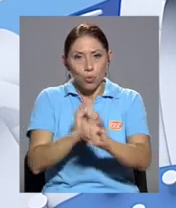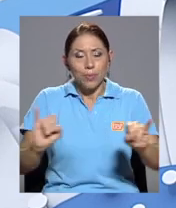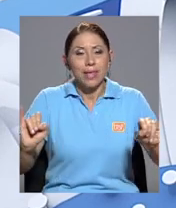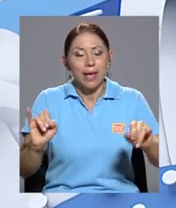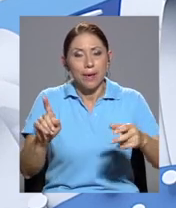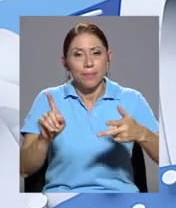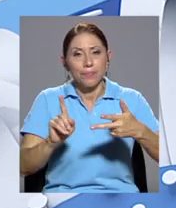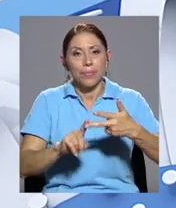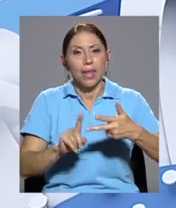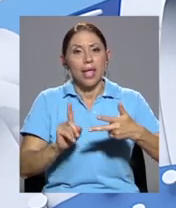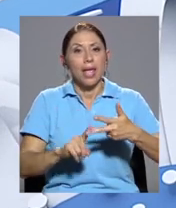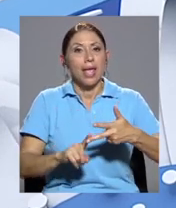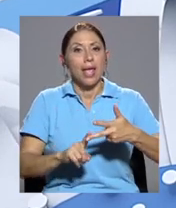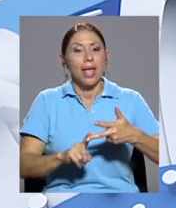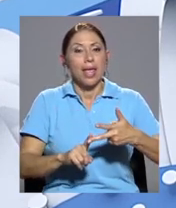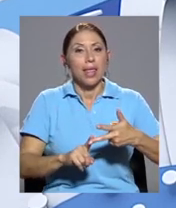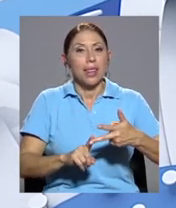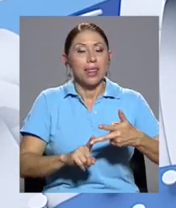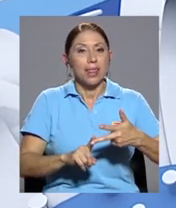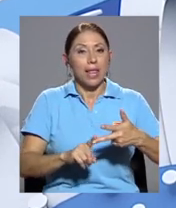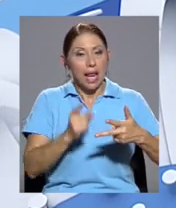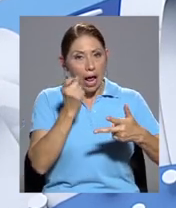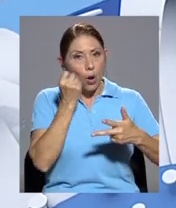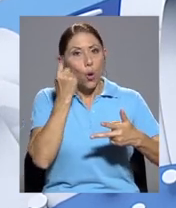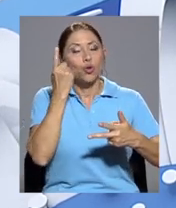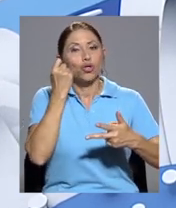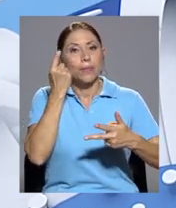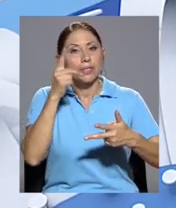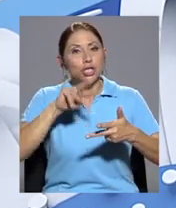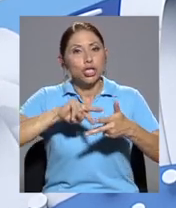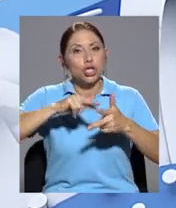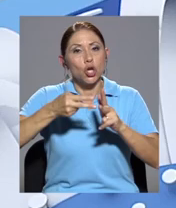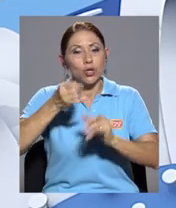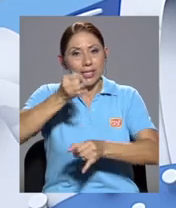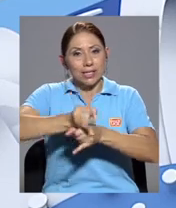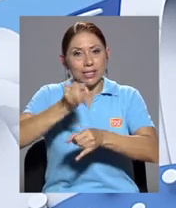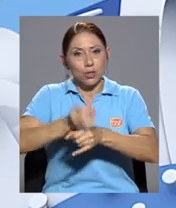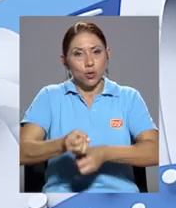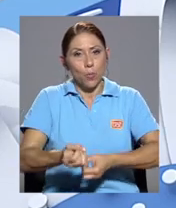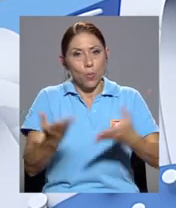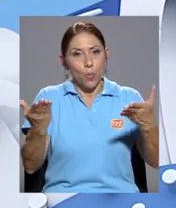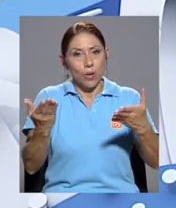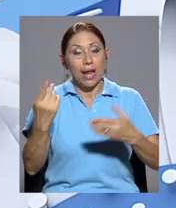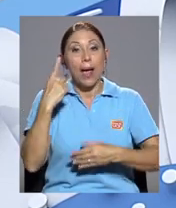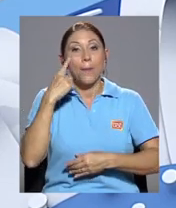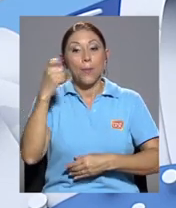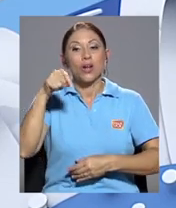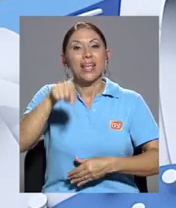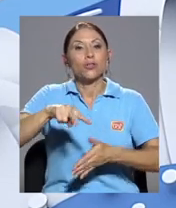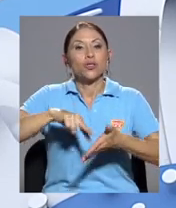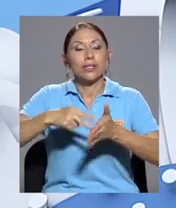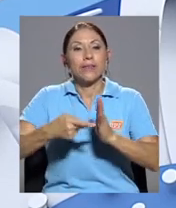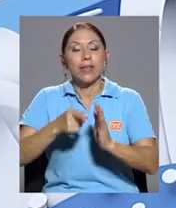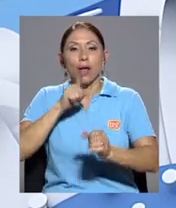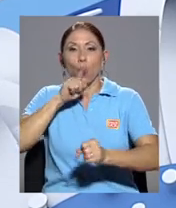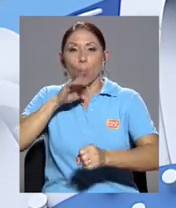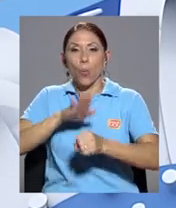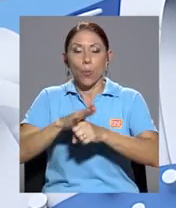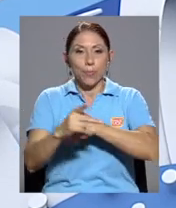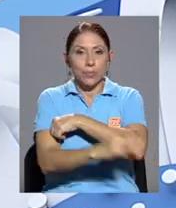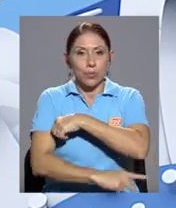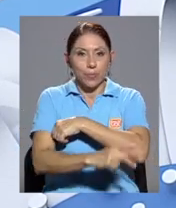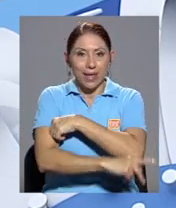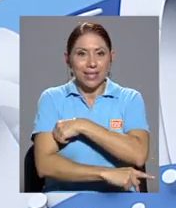campo de la concepción de institución pública porque es un compromiso del país y sobre todo